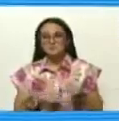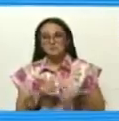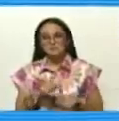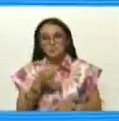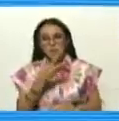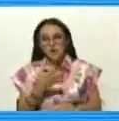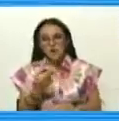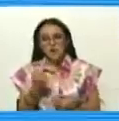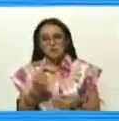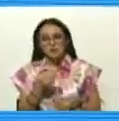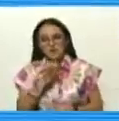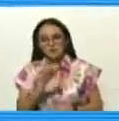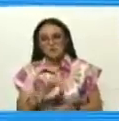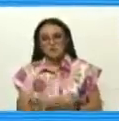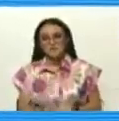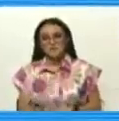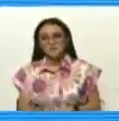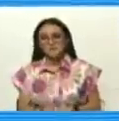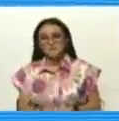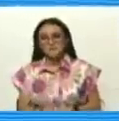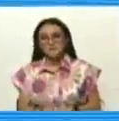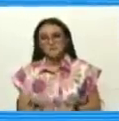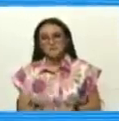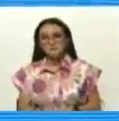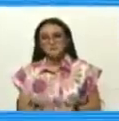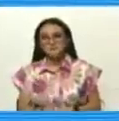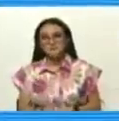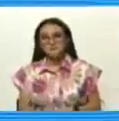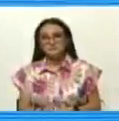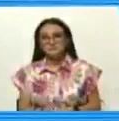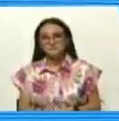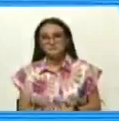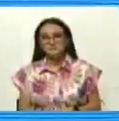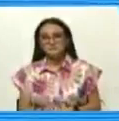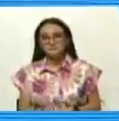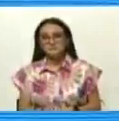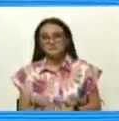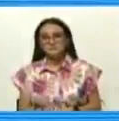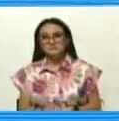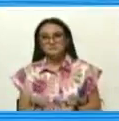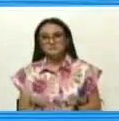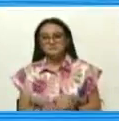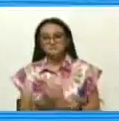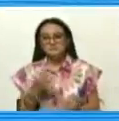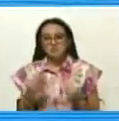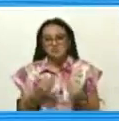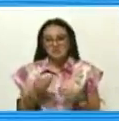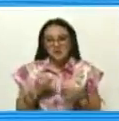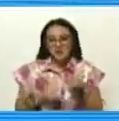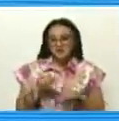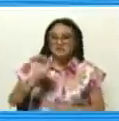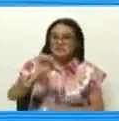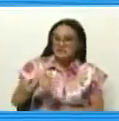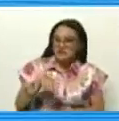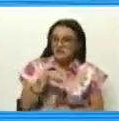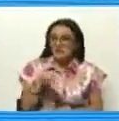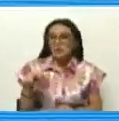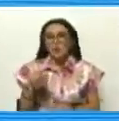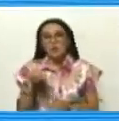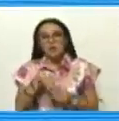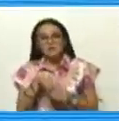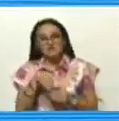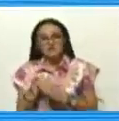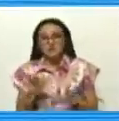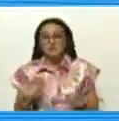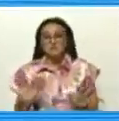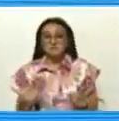por las malas. Entonces ellos se ponen ahí, que si ellos tienen primaria, que si van a hacer primaria, no van a hacer, que si va a haber elecciones.